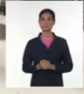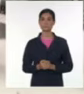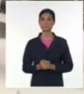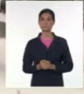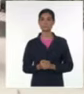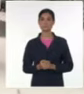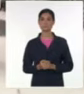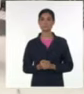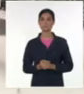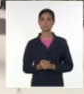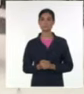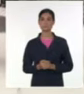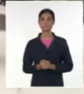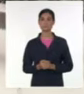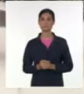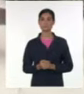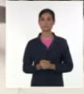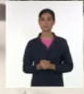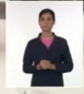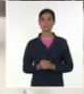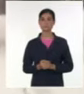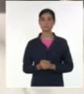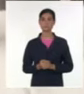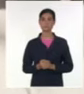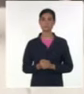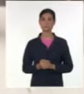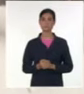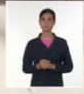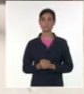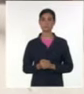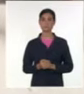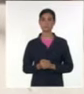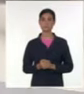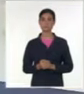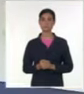corresponsal de Prensa Latina, para el canal cubano de noticias.